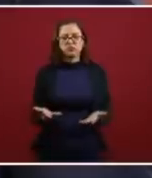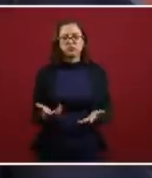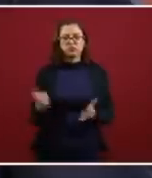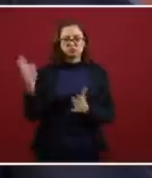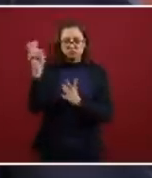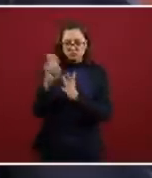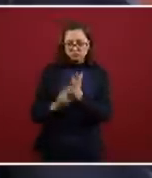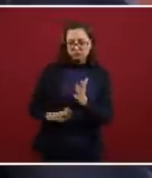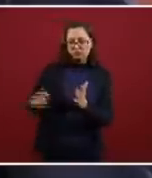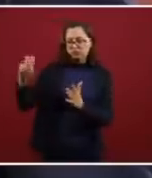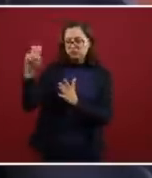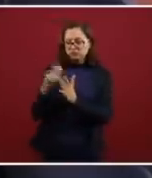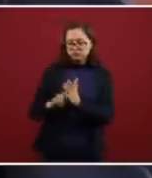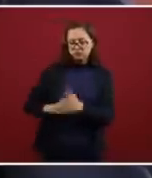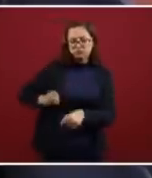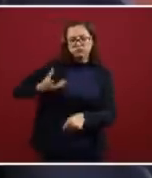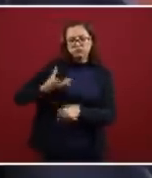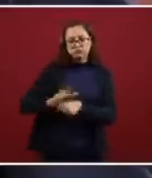reformando,